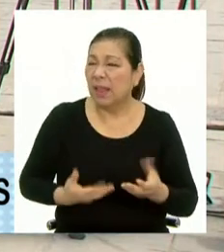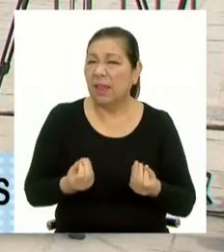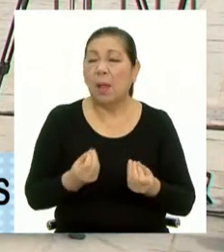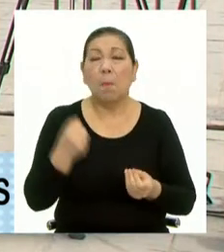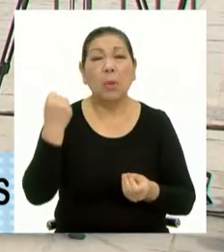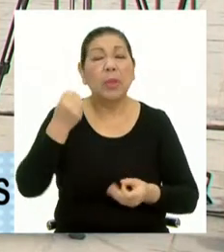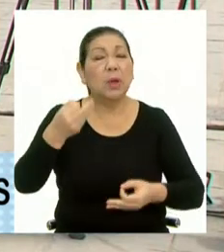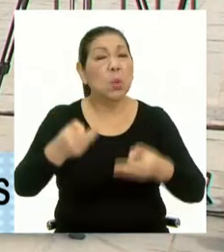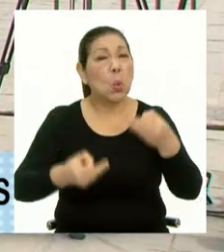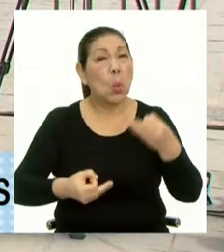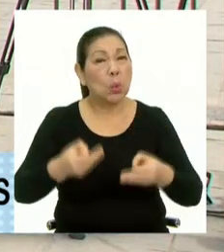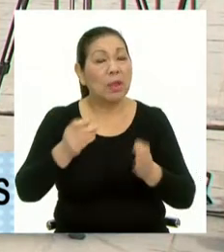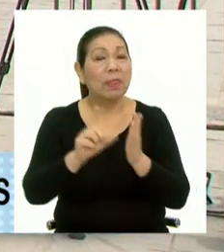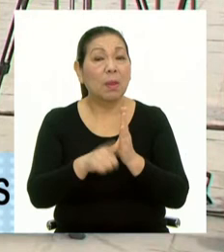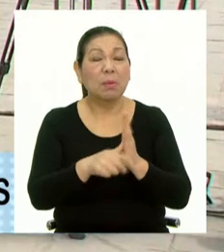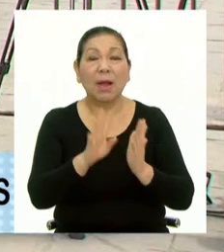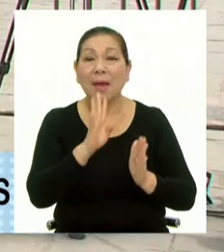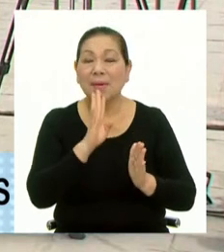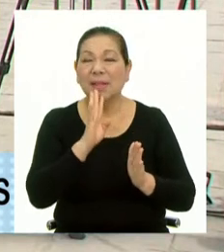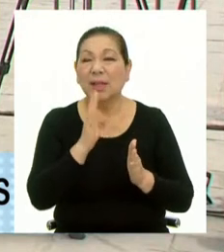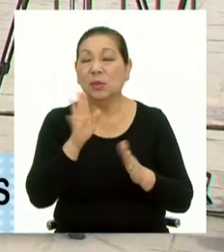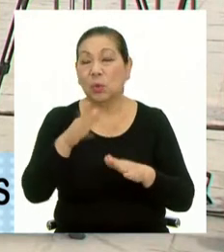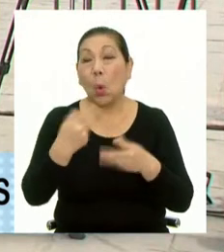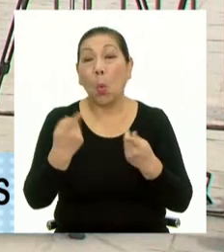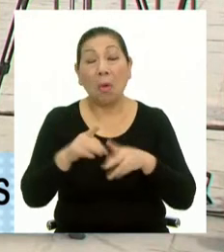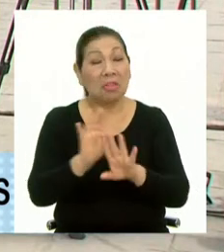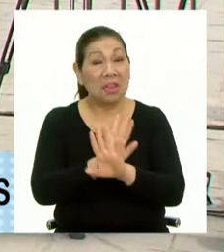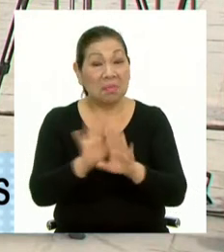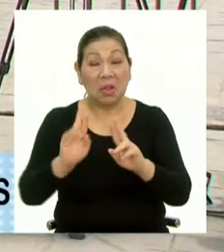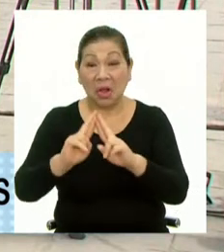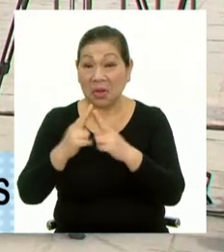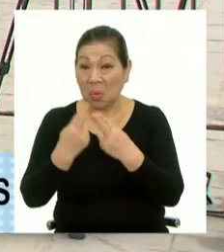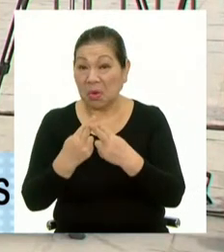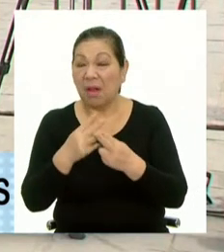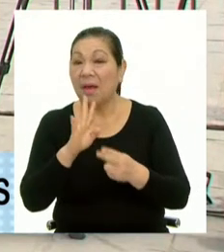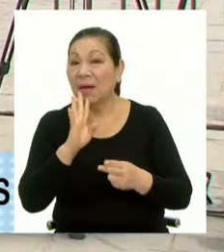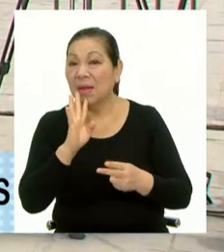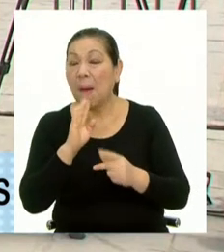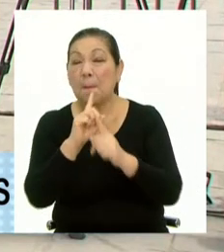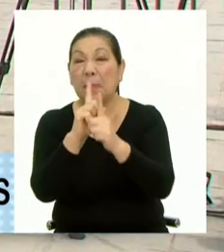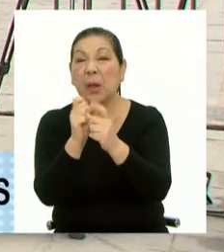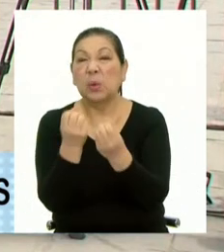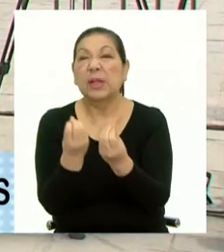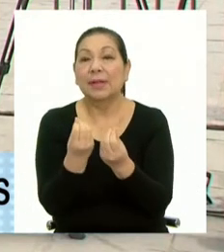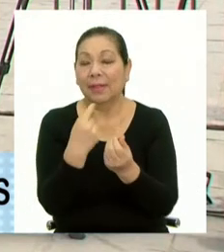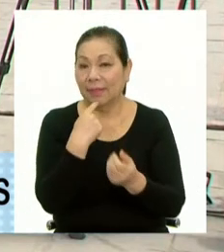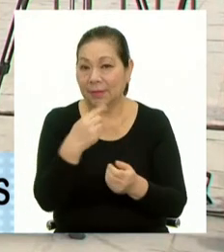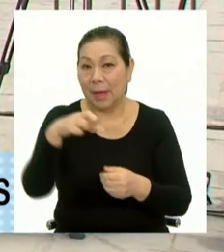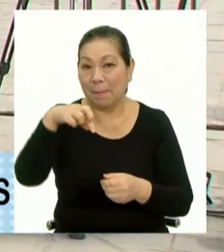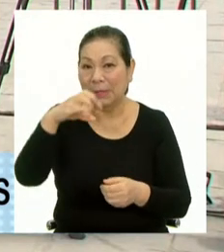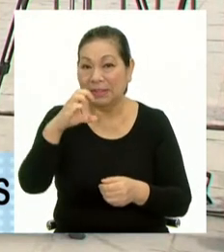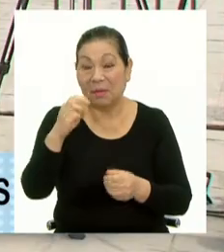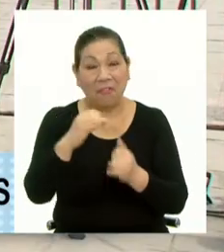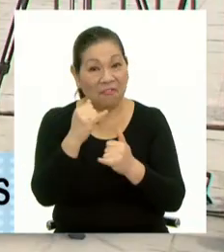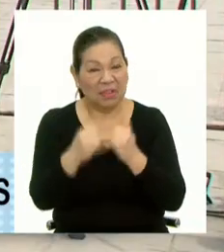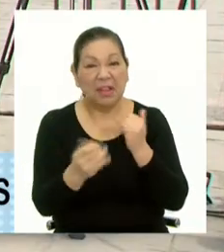del Poder Judicial y vamos a escuchar lo que dijo a su salida de esta reunión que sostuvo en la sede de la PCM.